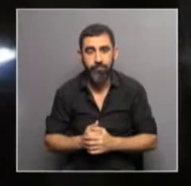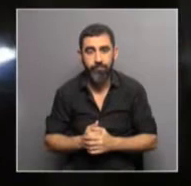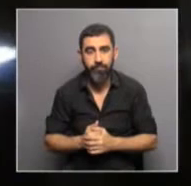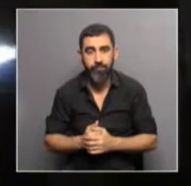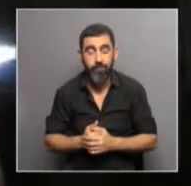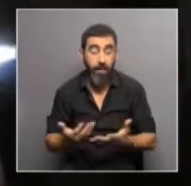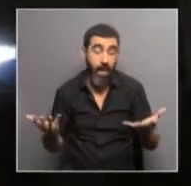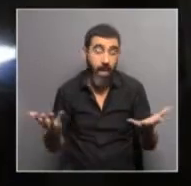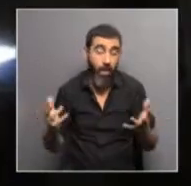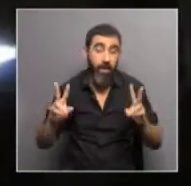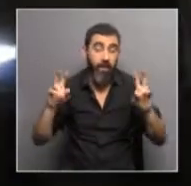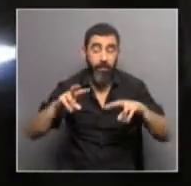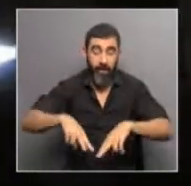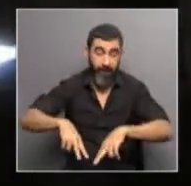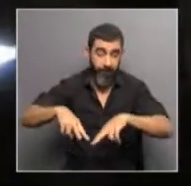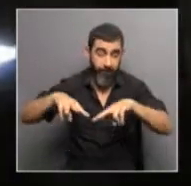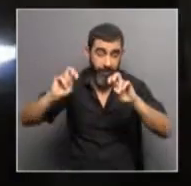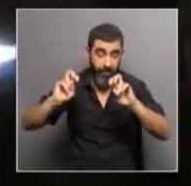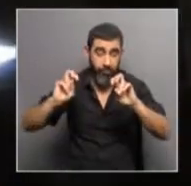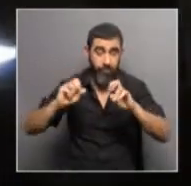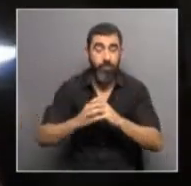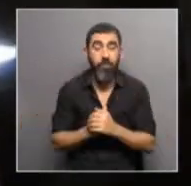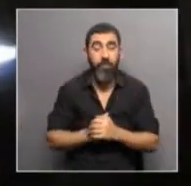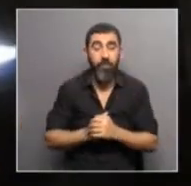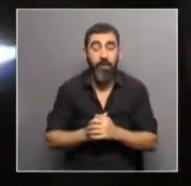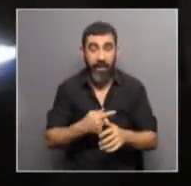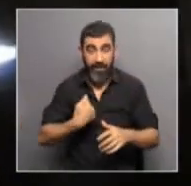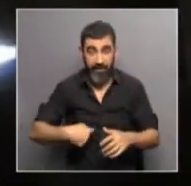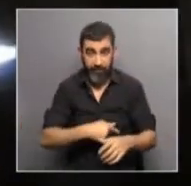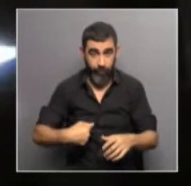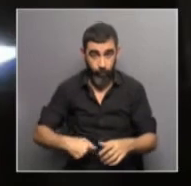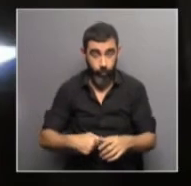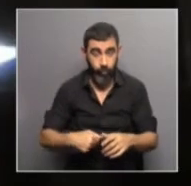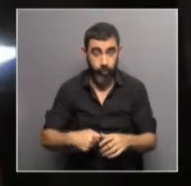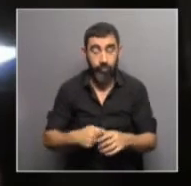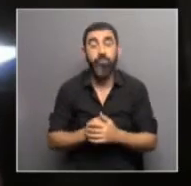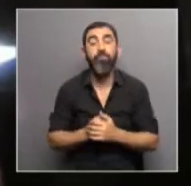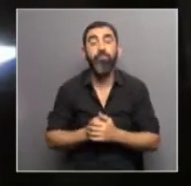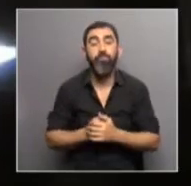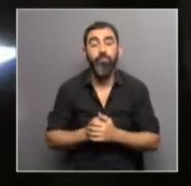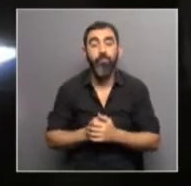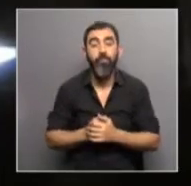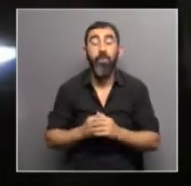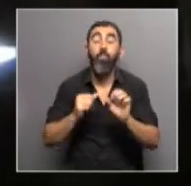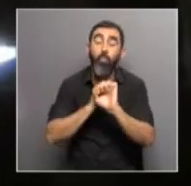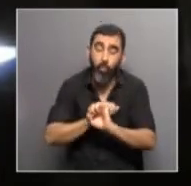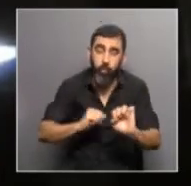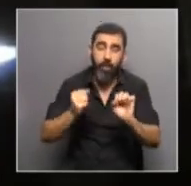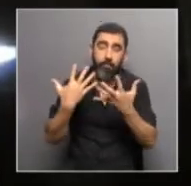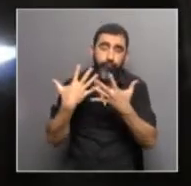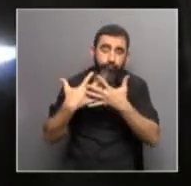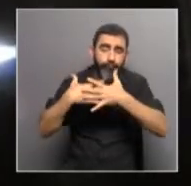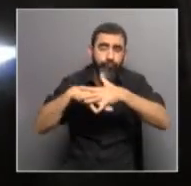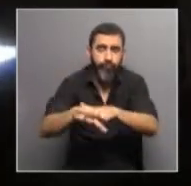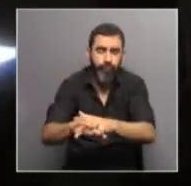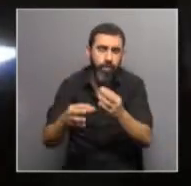la investigación a nivel de microbioma o microbiota intestinal nos está dando es la posibilidad de integrar una gran cantidad